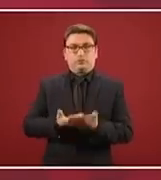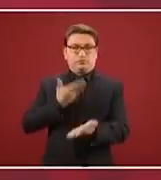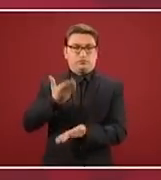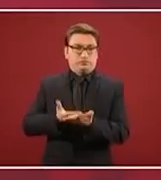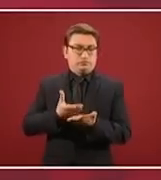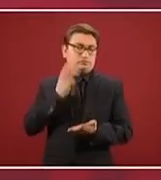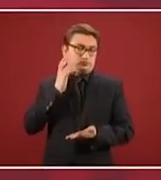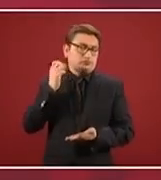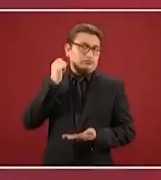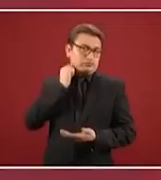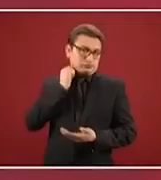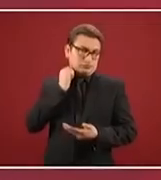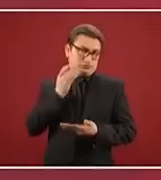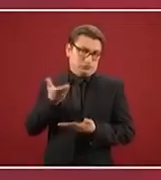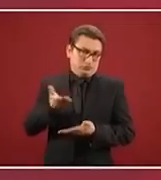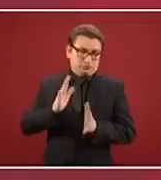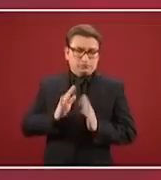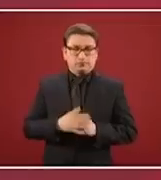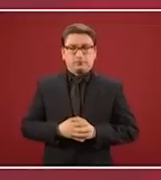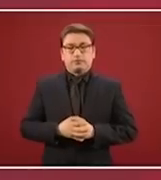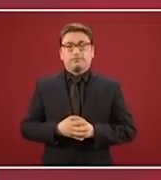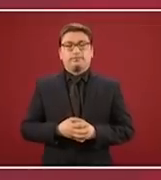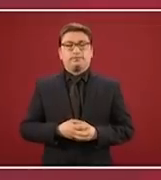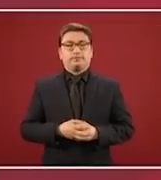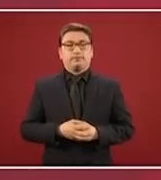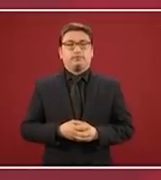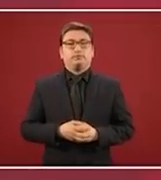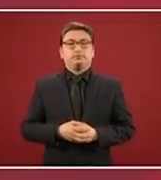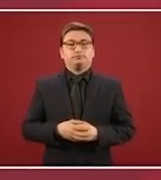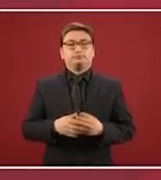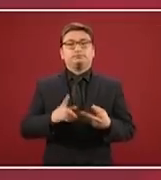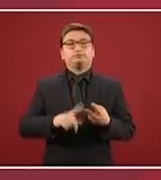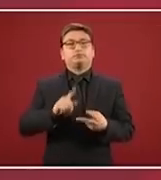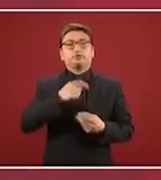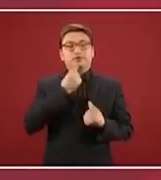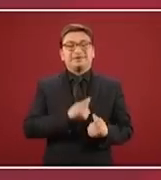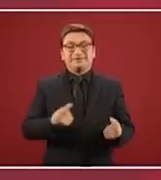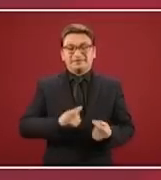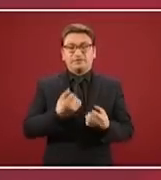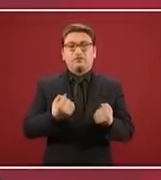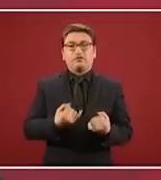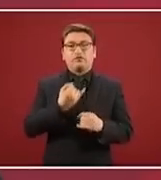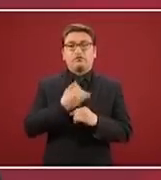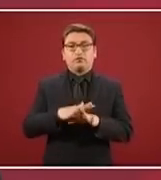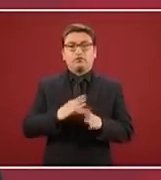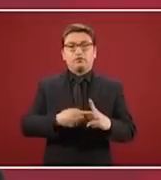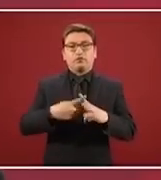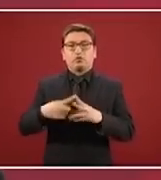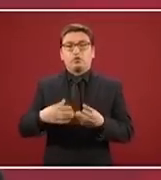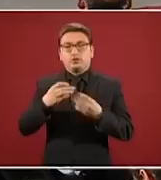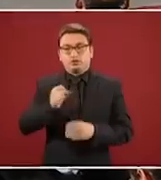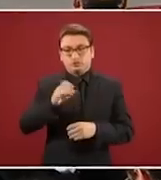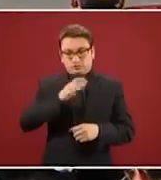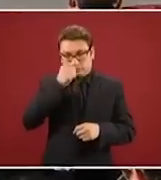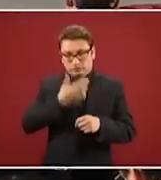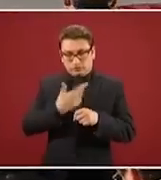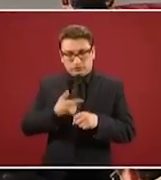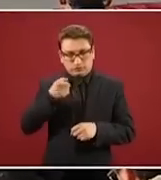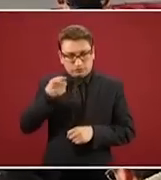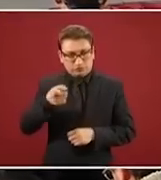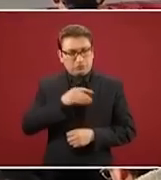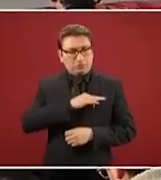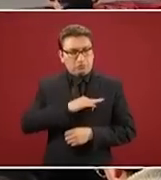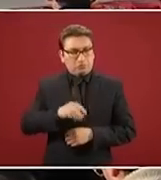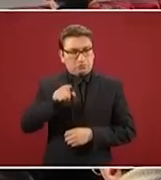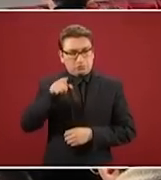por lo que hace argentina por lo que hace a los datos de infancia que yo le pediría al subsecretario muy simple no que